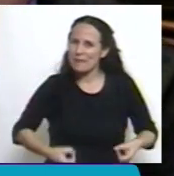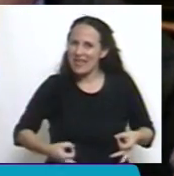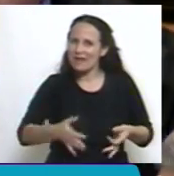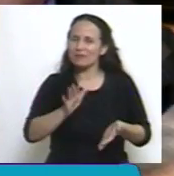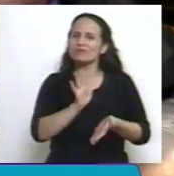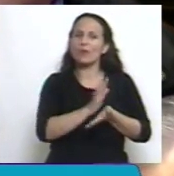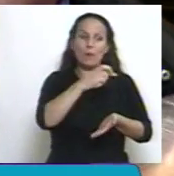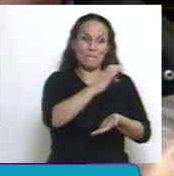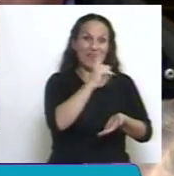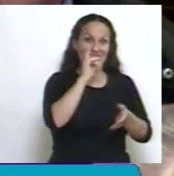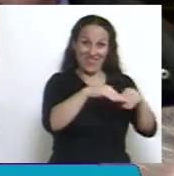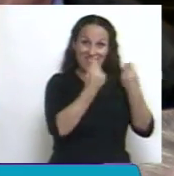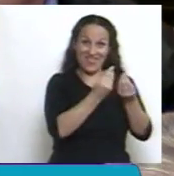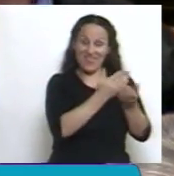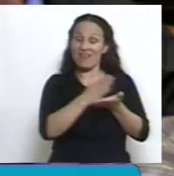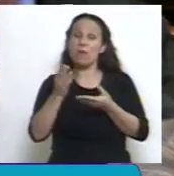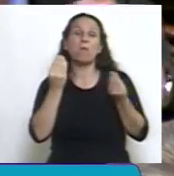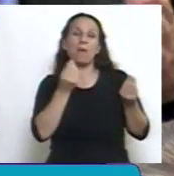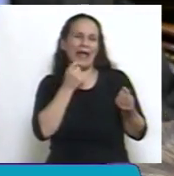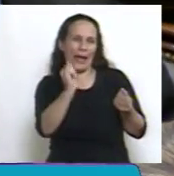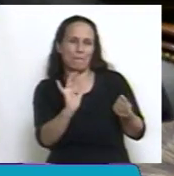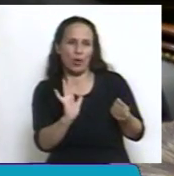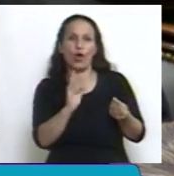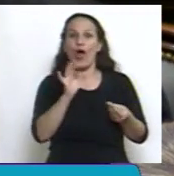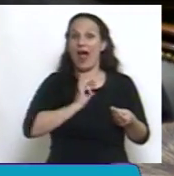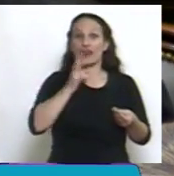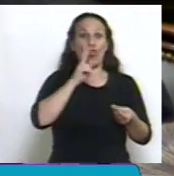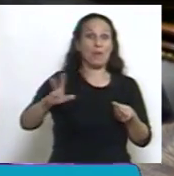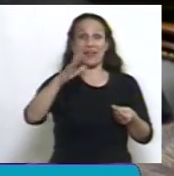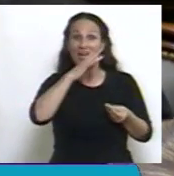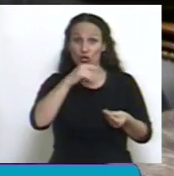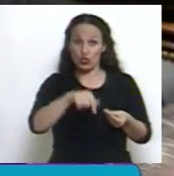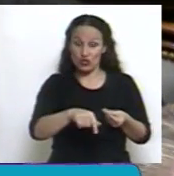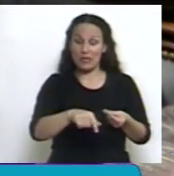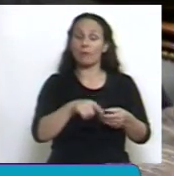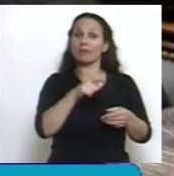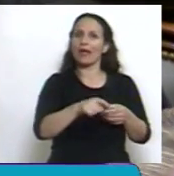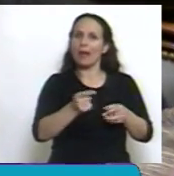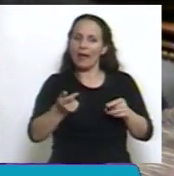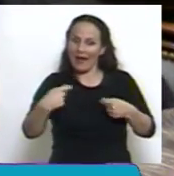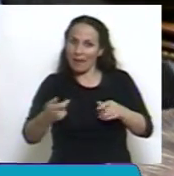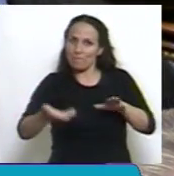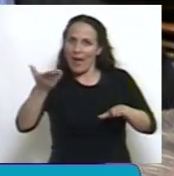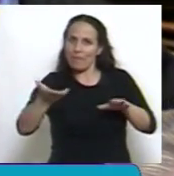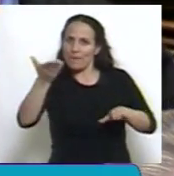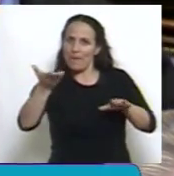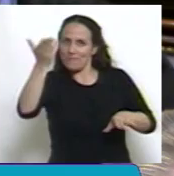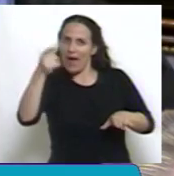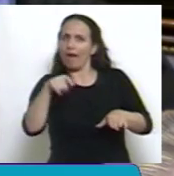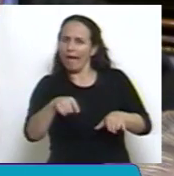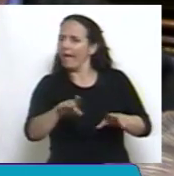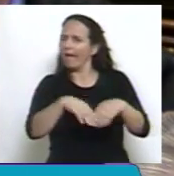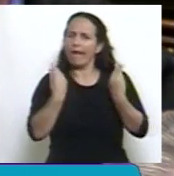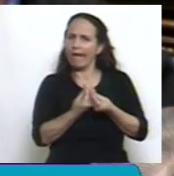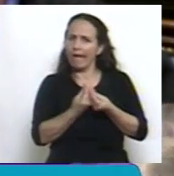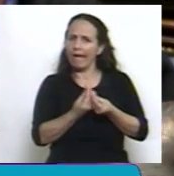porcentuales del PBI, estamos diciendo que, por ejemplo, en el 2014, estas ampliaciones presupuestarias representaron